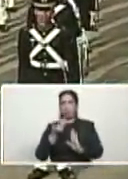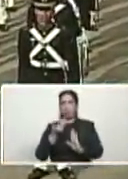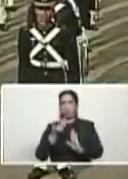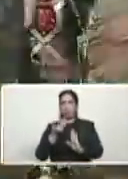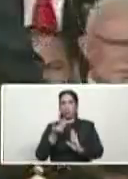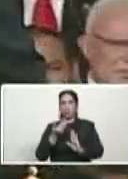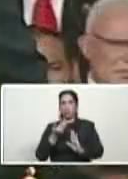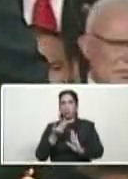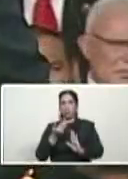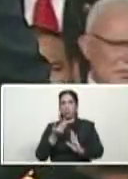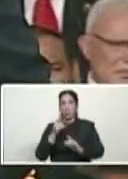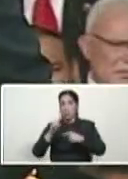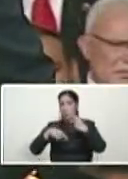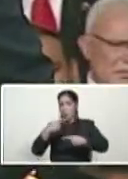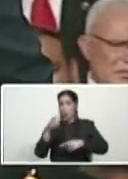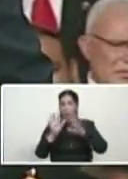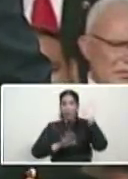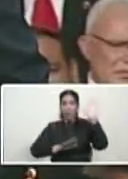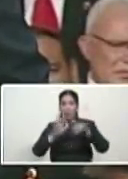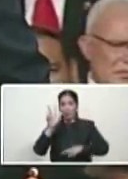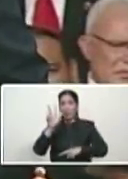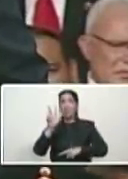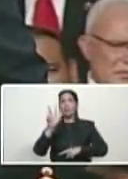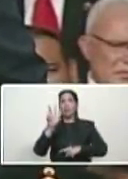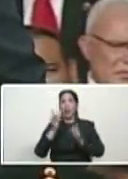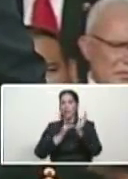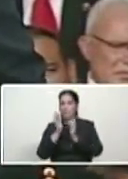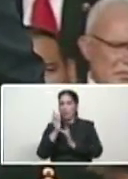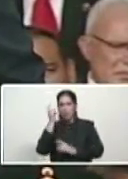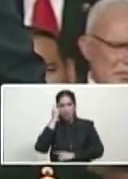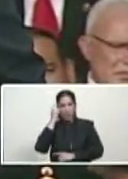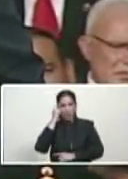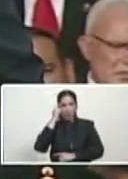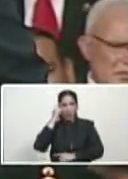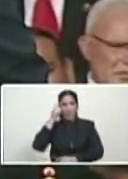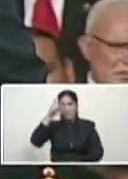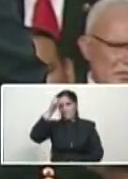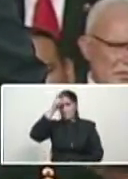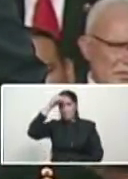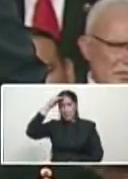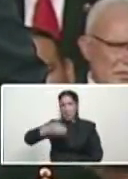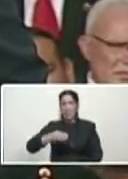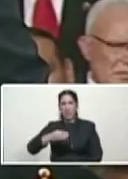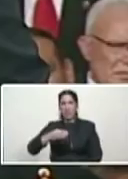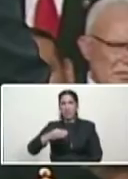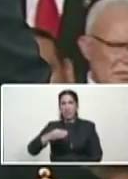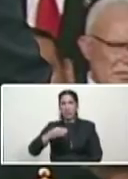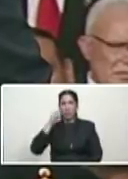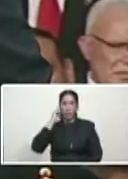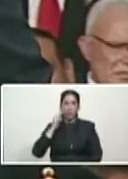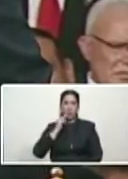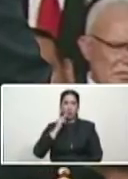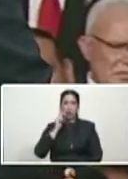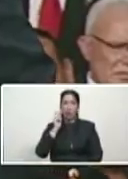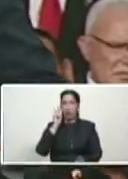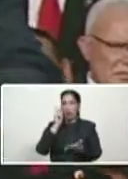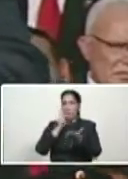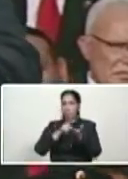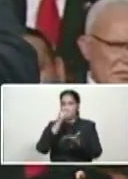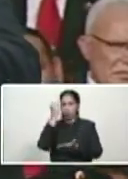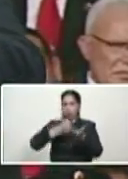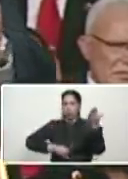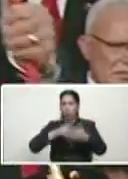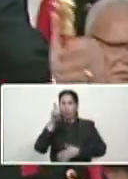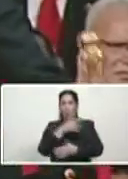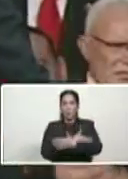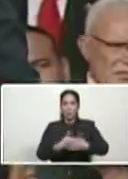Y el próximo 13 de abril, el Día de la Milicia Nacional Bolivariana, vamos a llegar a los 2 millones de milicianos y milicianas